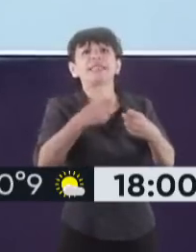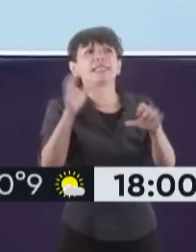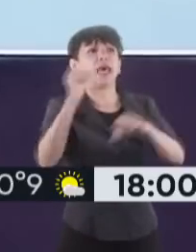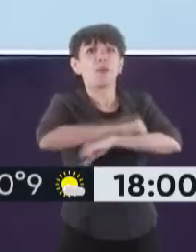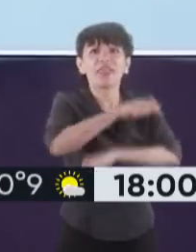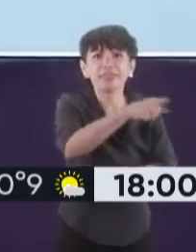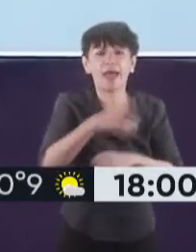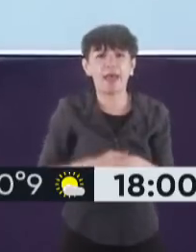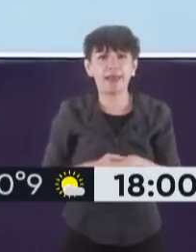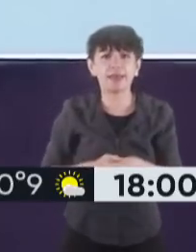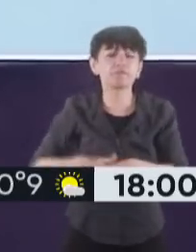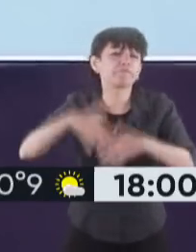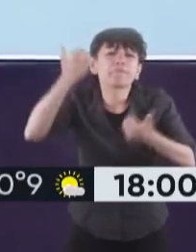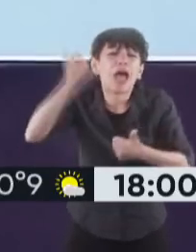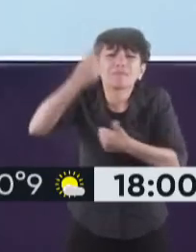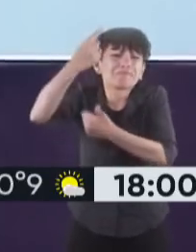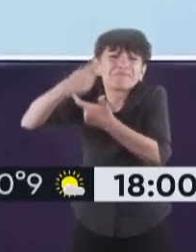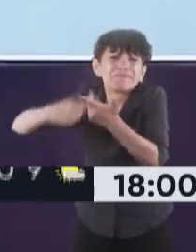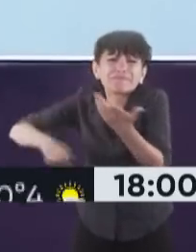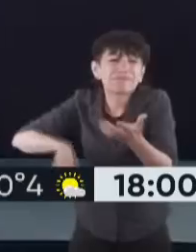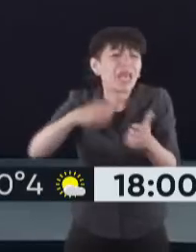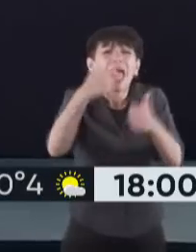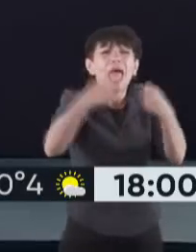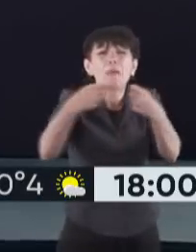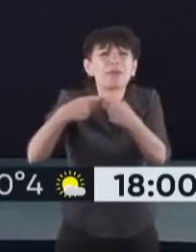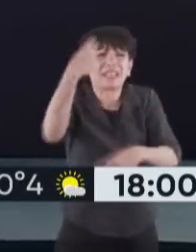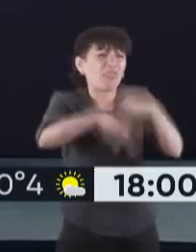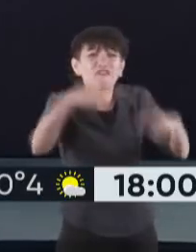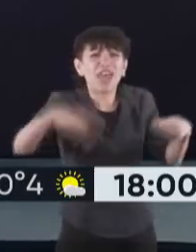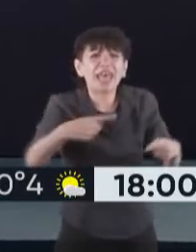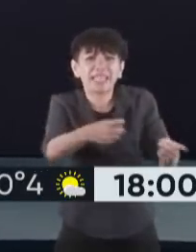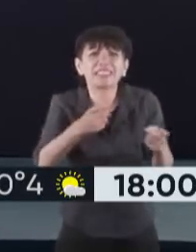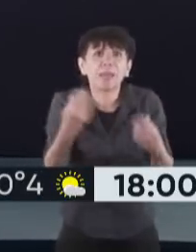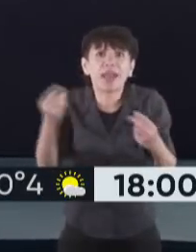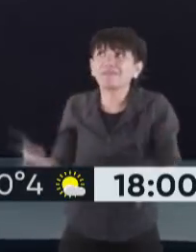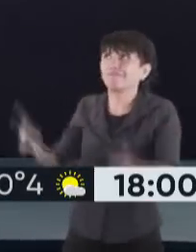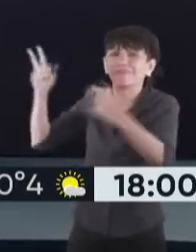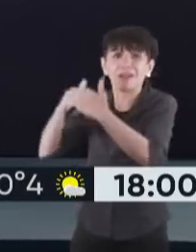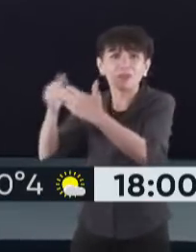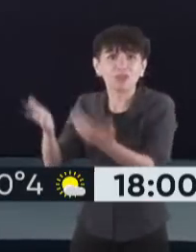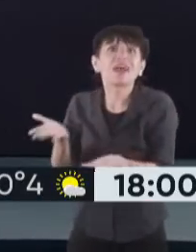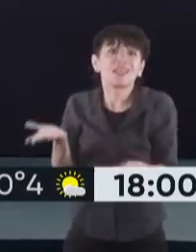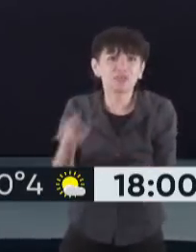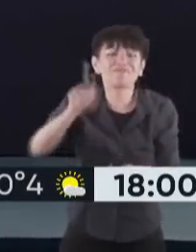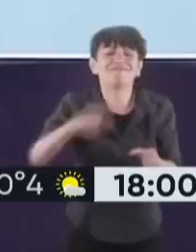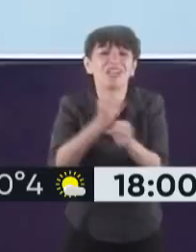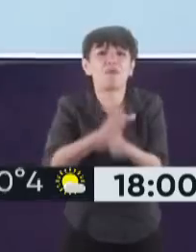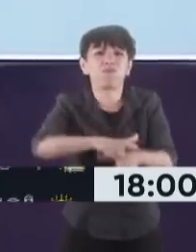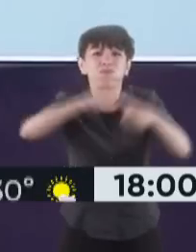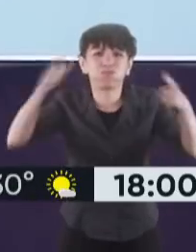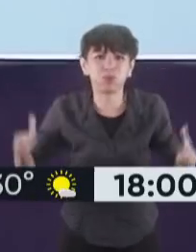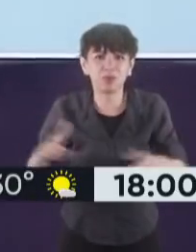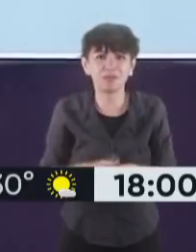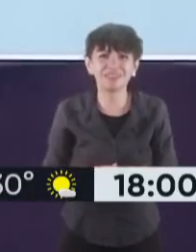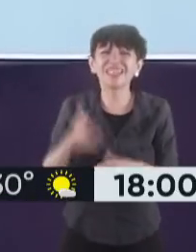hay cementeras. Y hay ladrilleras. Todo eso pasa cuando se construye algo así.